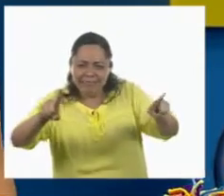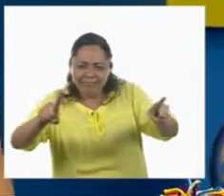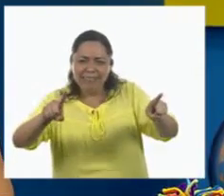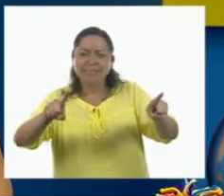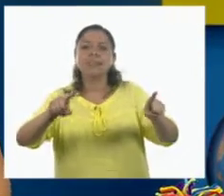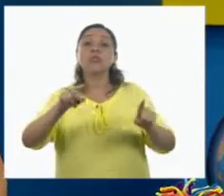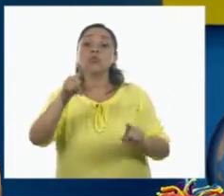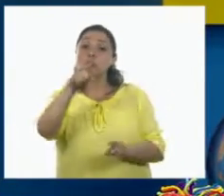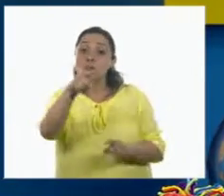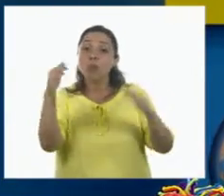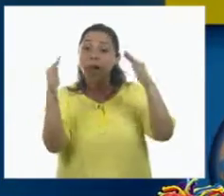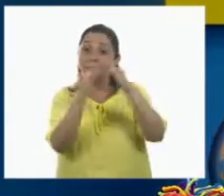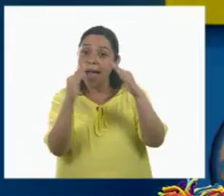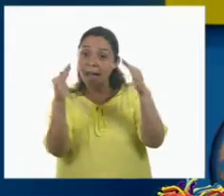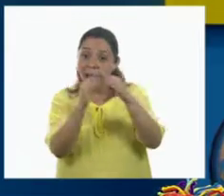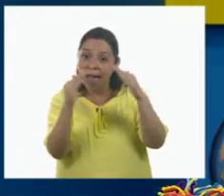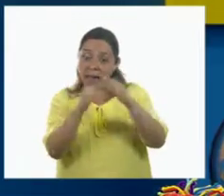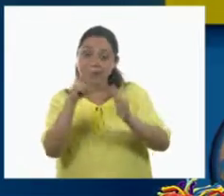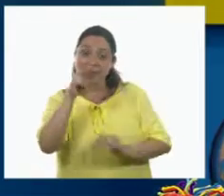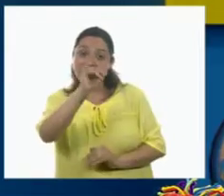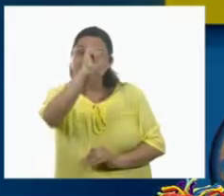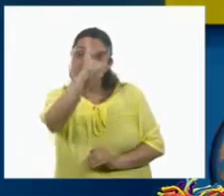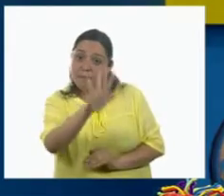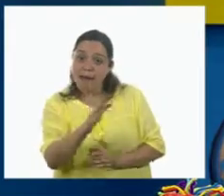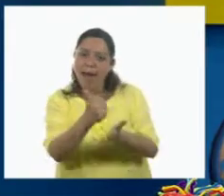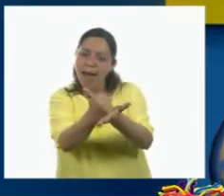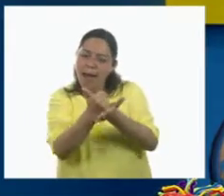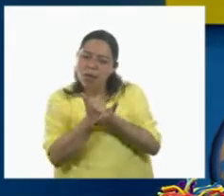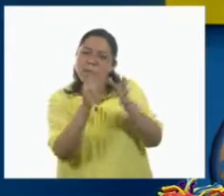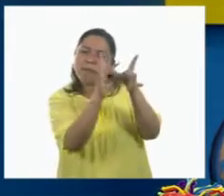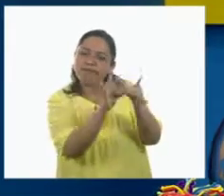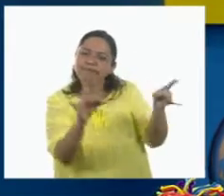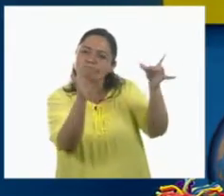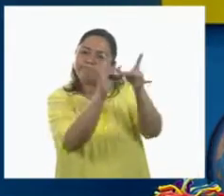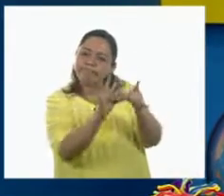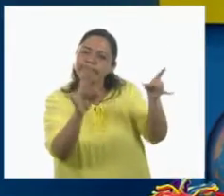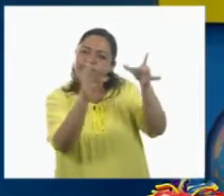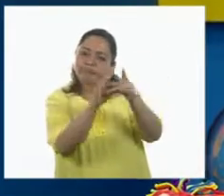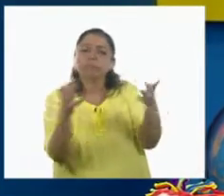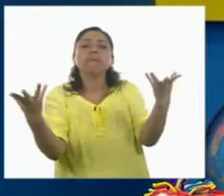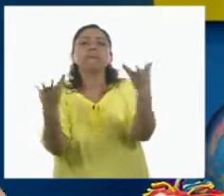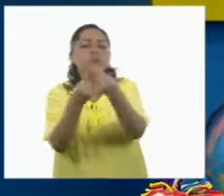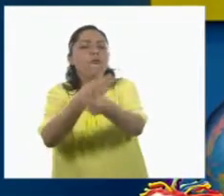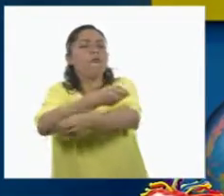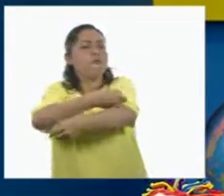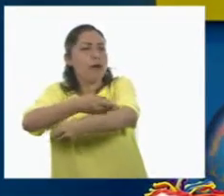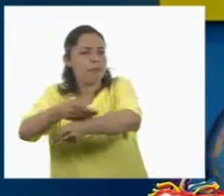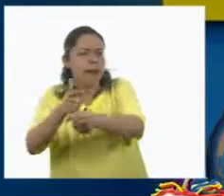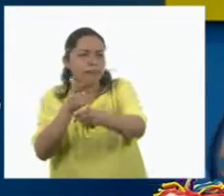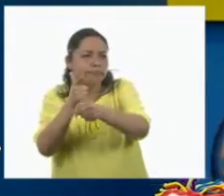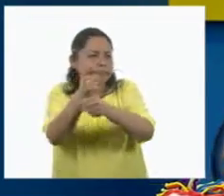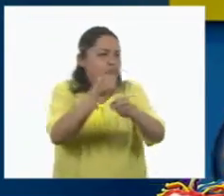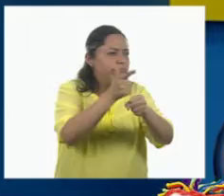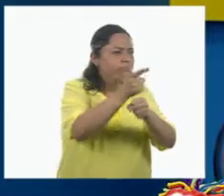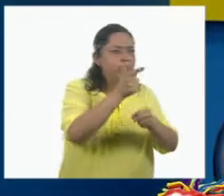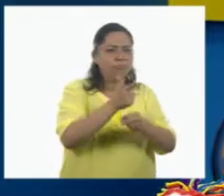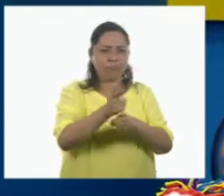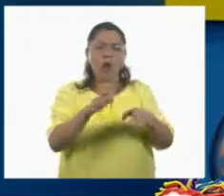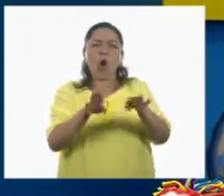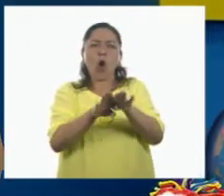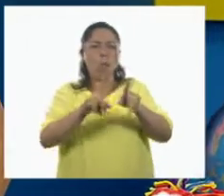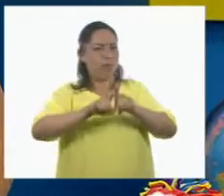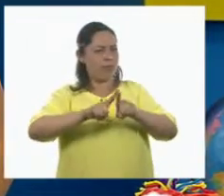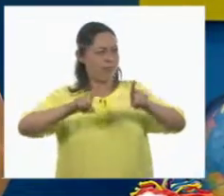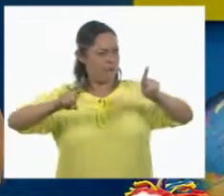en pantalla, quiero que también me ayudes a describirla con tu familia y puedas determinar si hay una diferencia o no,